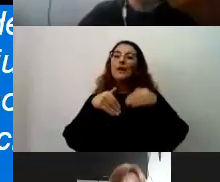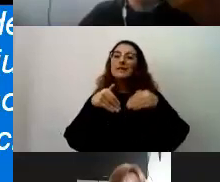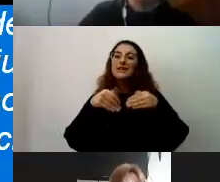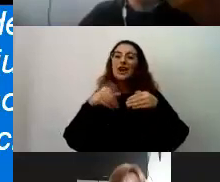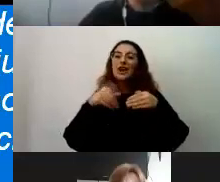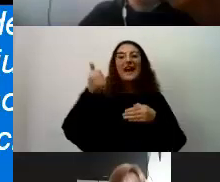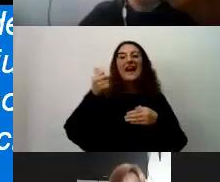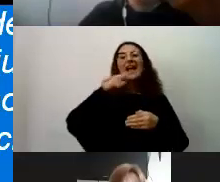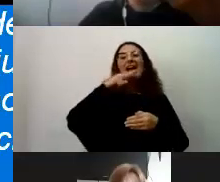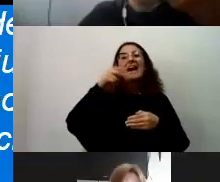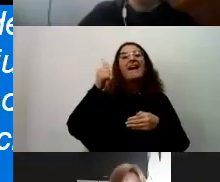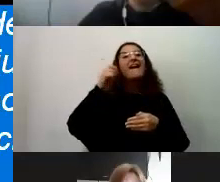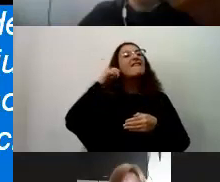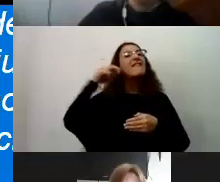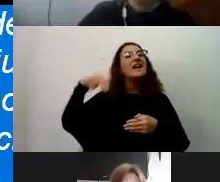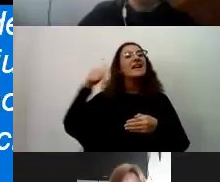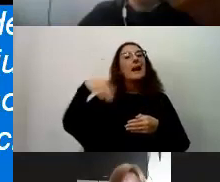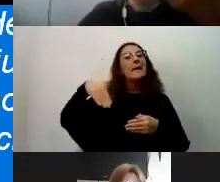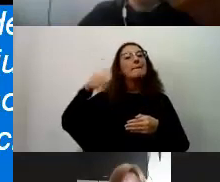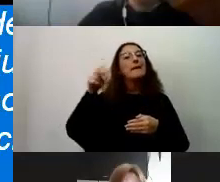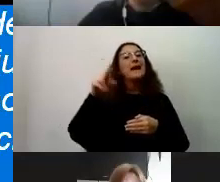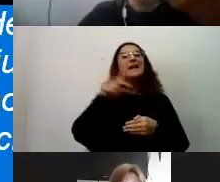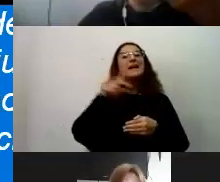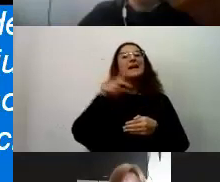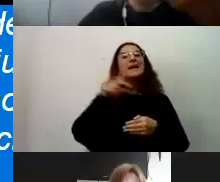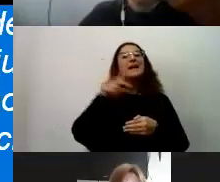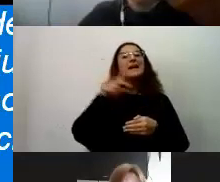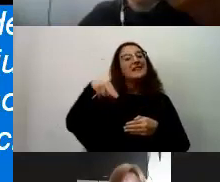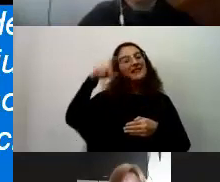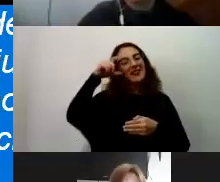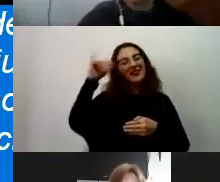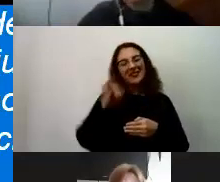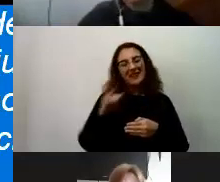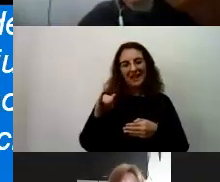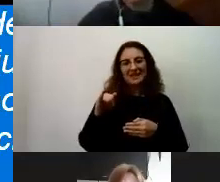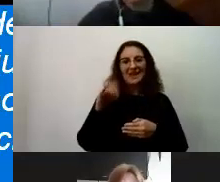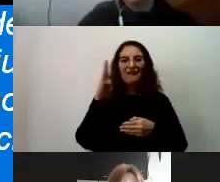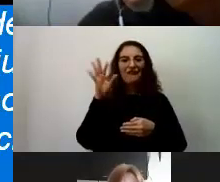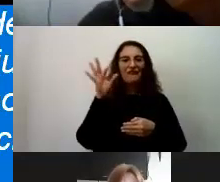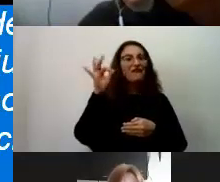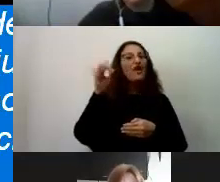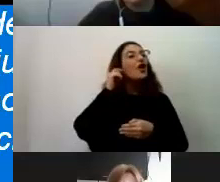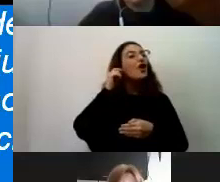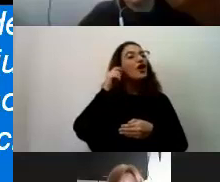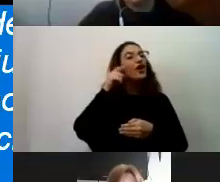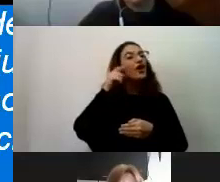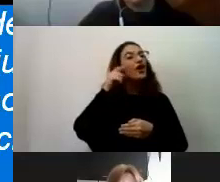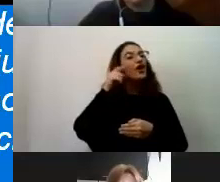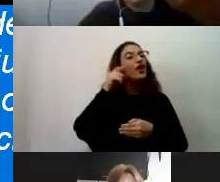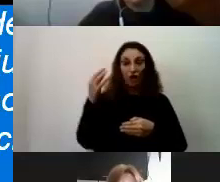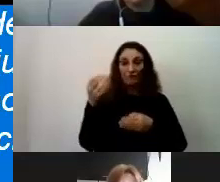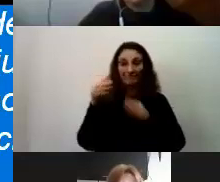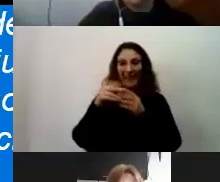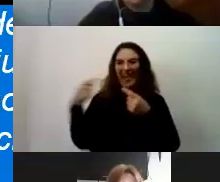Boggiano, y 5 y 6 del voto de los jueces Belluccio y Petracchi.